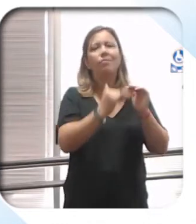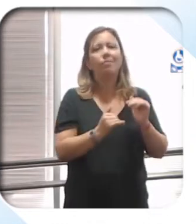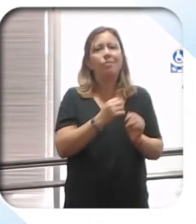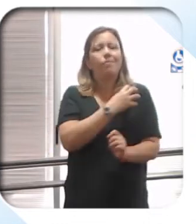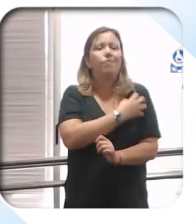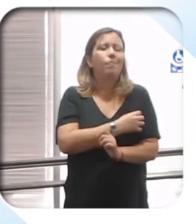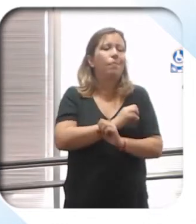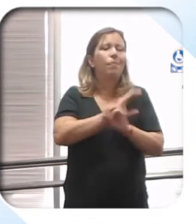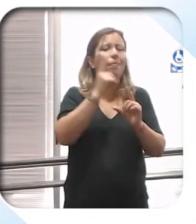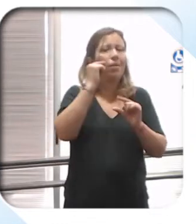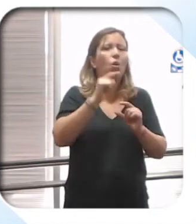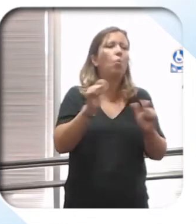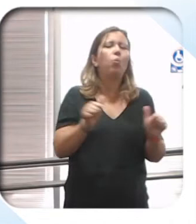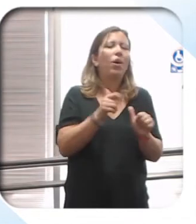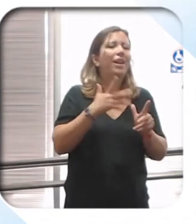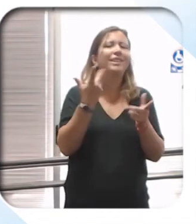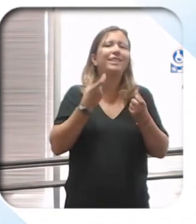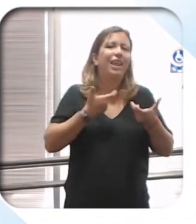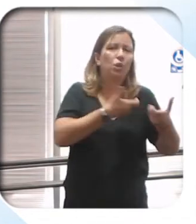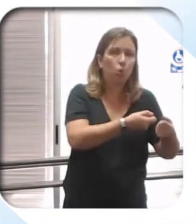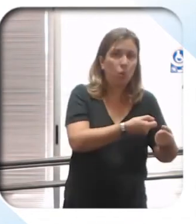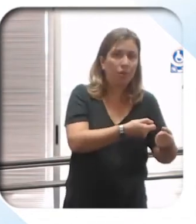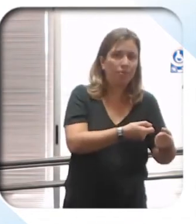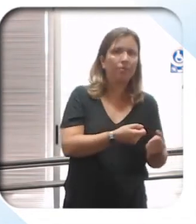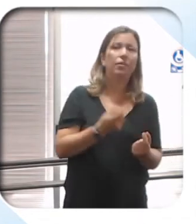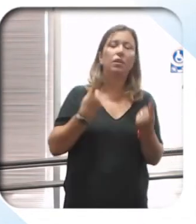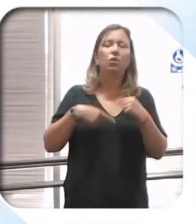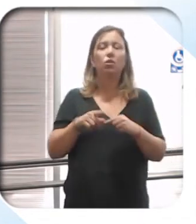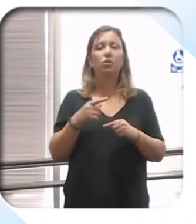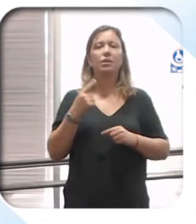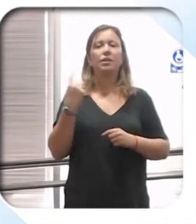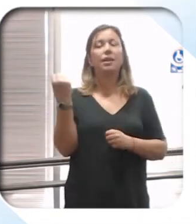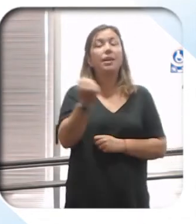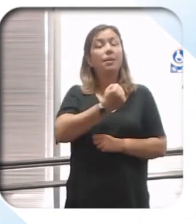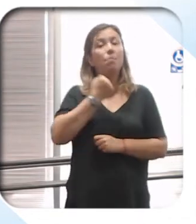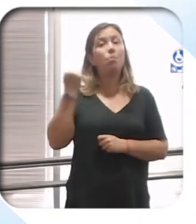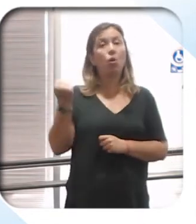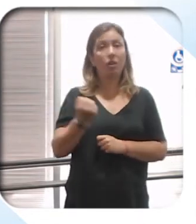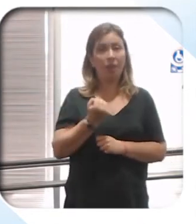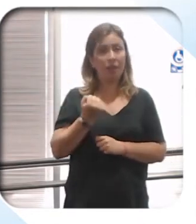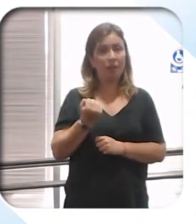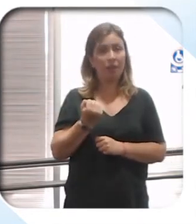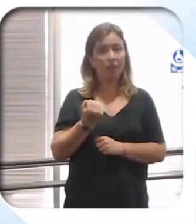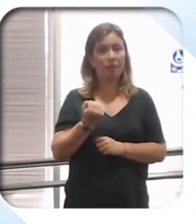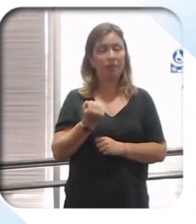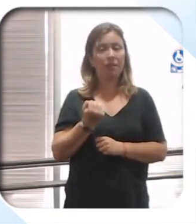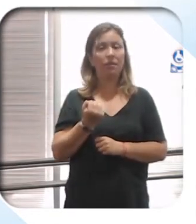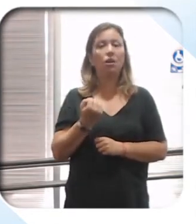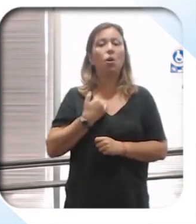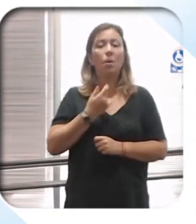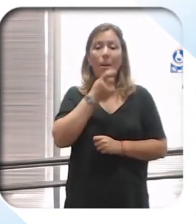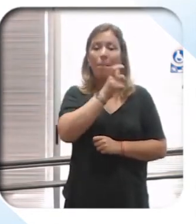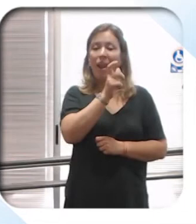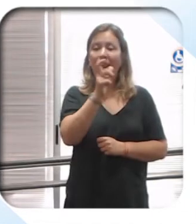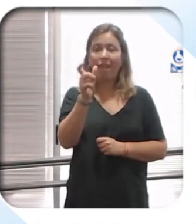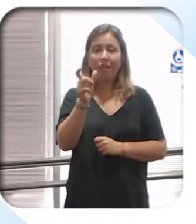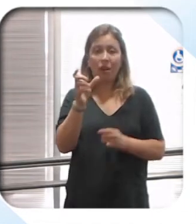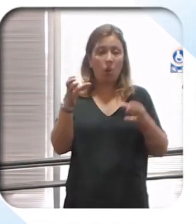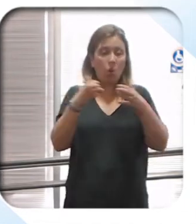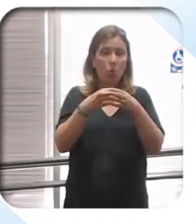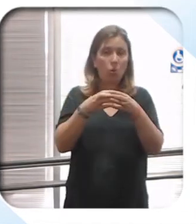todavía, ¿no? Entonces, me parece que es importante entender que estas palabras no se